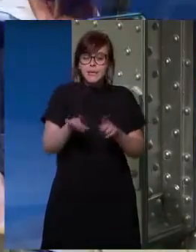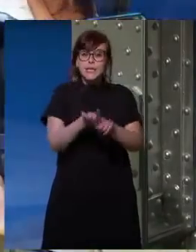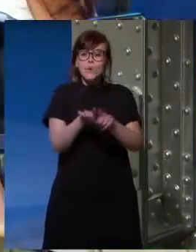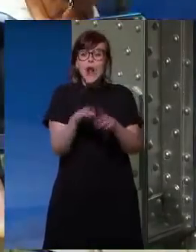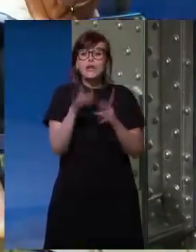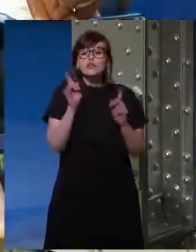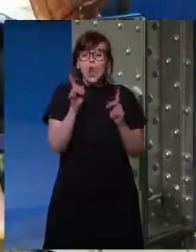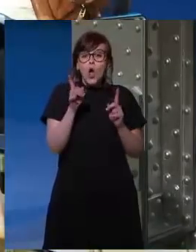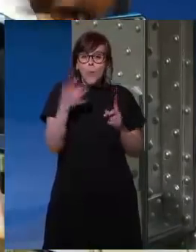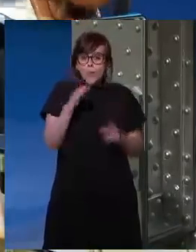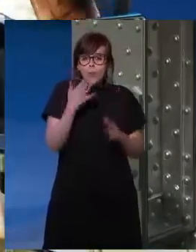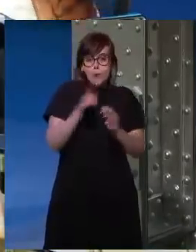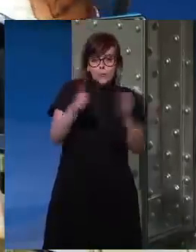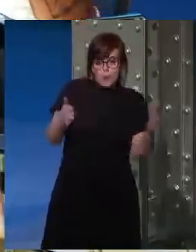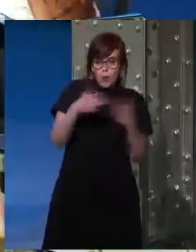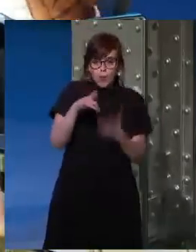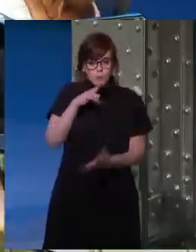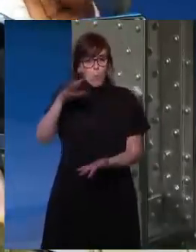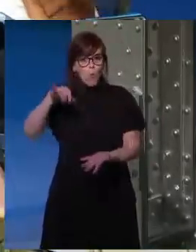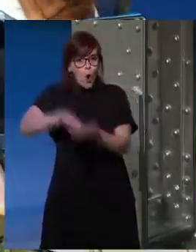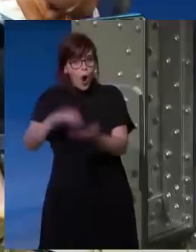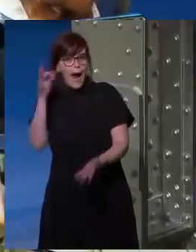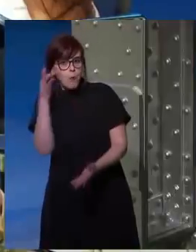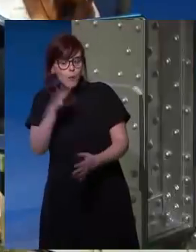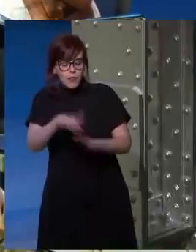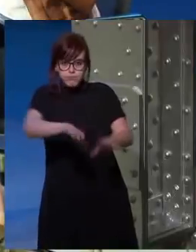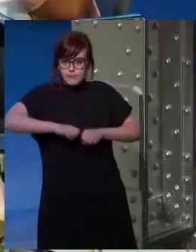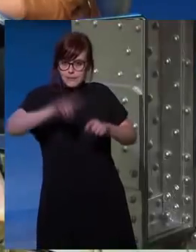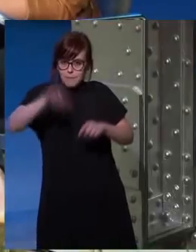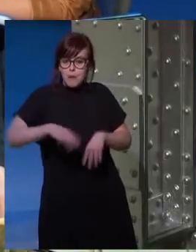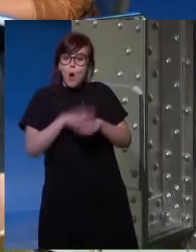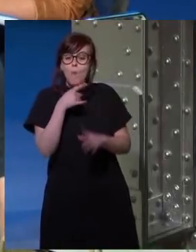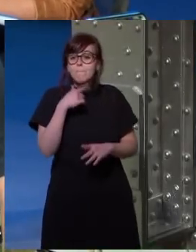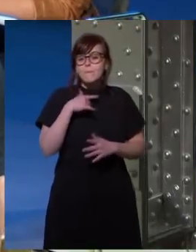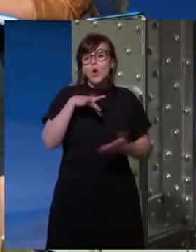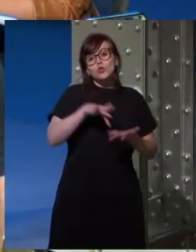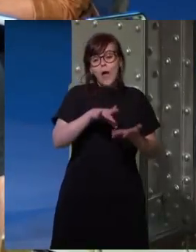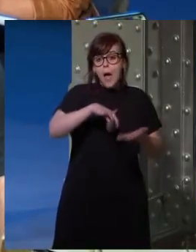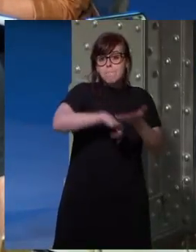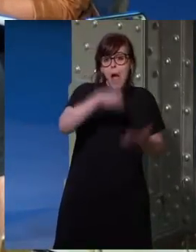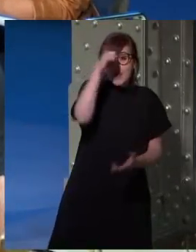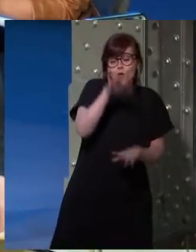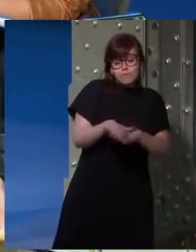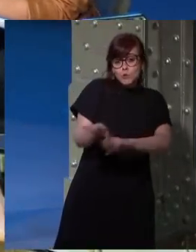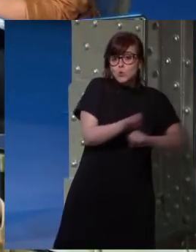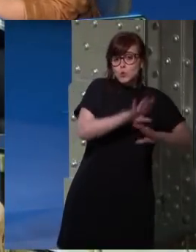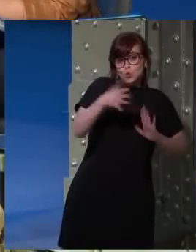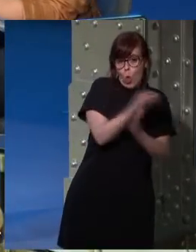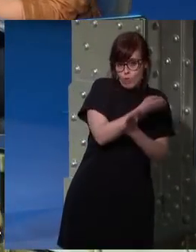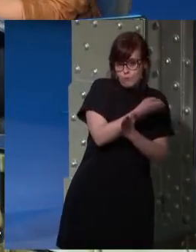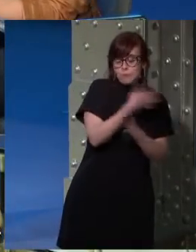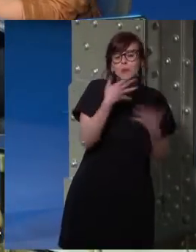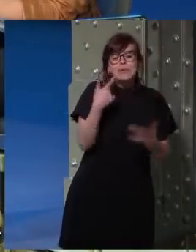se quedara con la casa y no siempre el marido, porque como hasta ahora era la casa del marido, pues era directamente para él. ¿Tienes